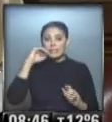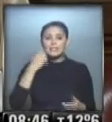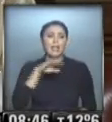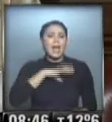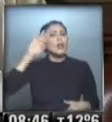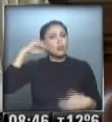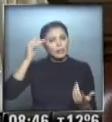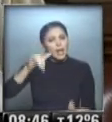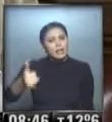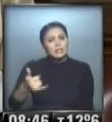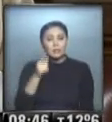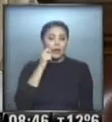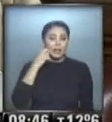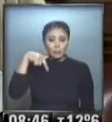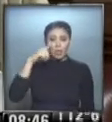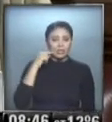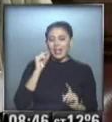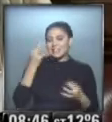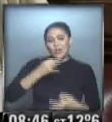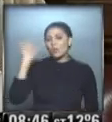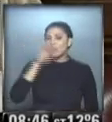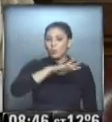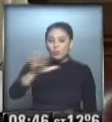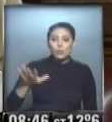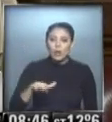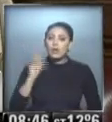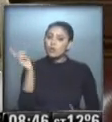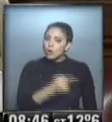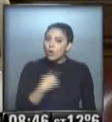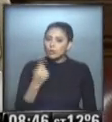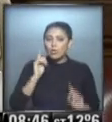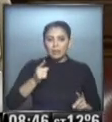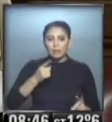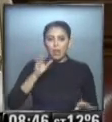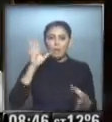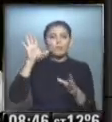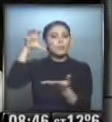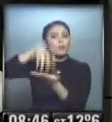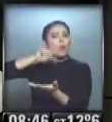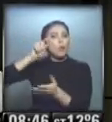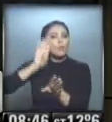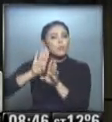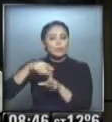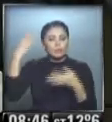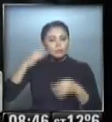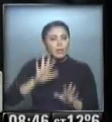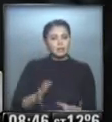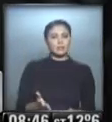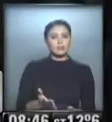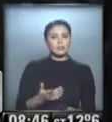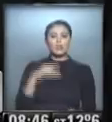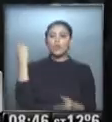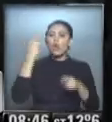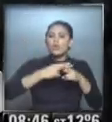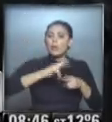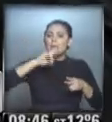y hacer homenajes, como va a haber ese día seguramente en todos lados, nosotros vamos a estar en la puerta de un juzgado, como corresponde, dando